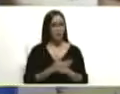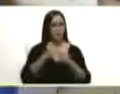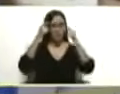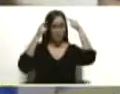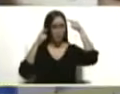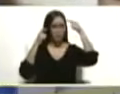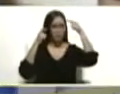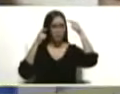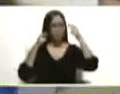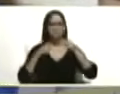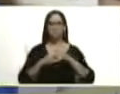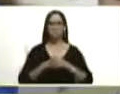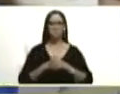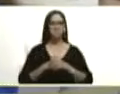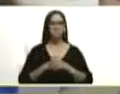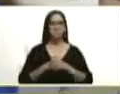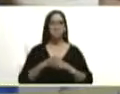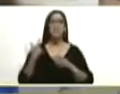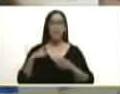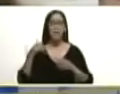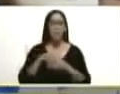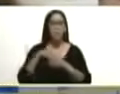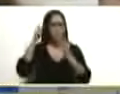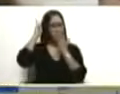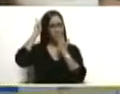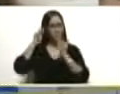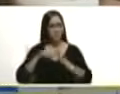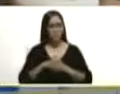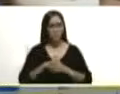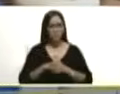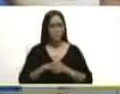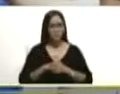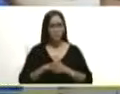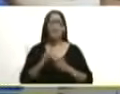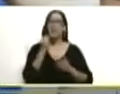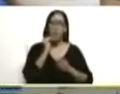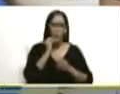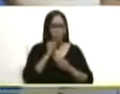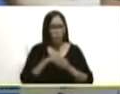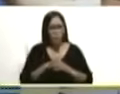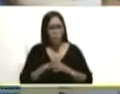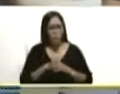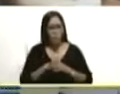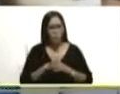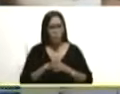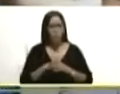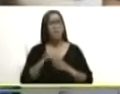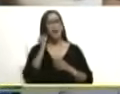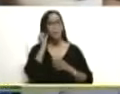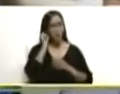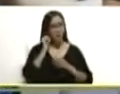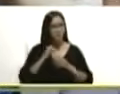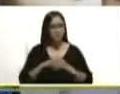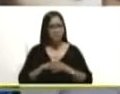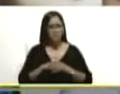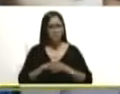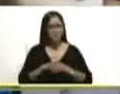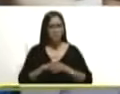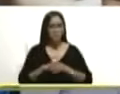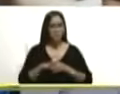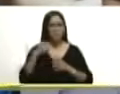Chávez? ¿Tenían voto los pueblos originarios? La juventud, las mujeres,